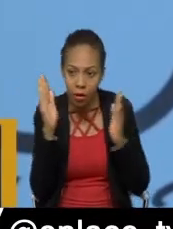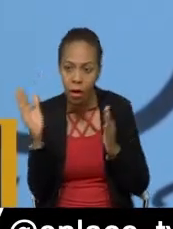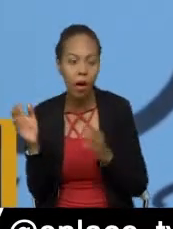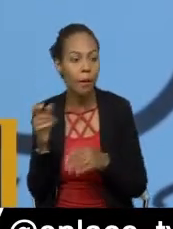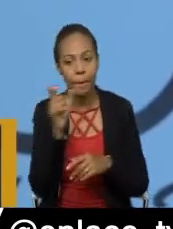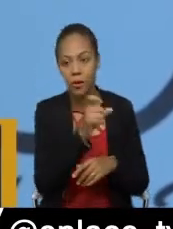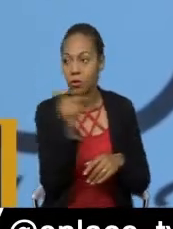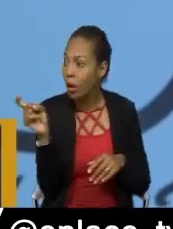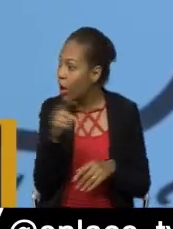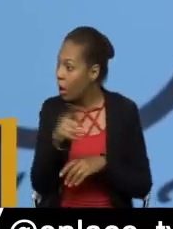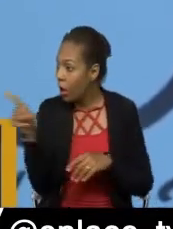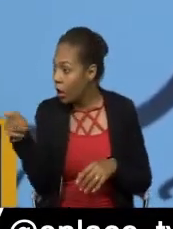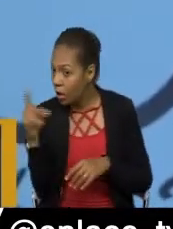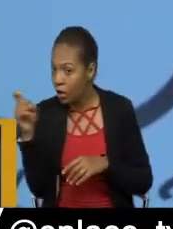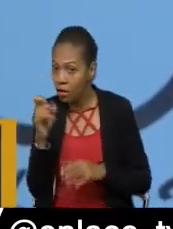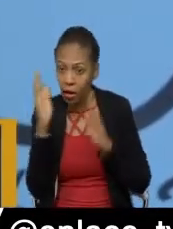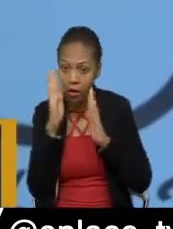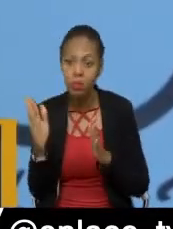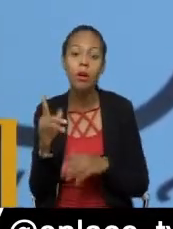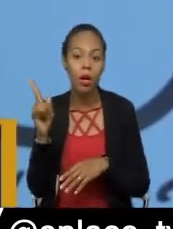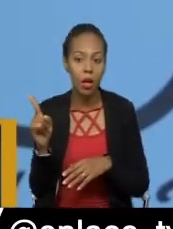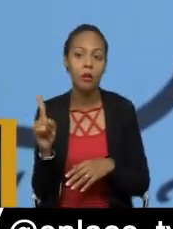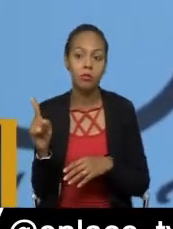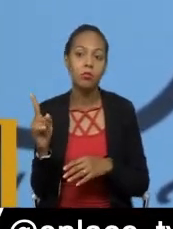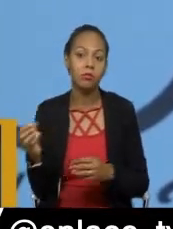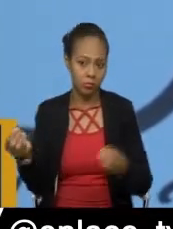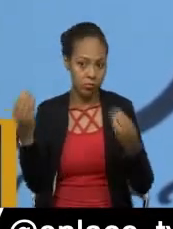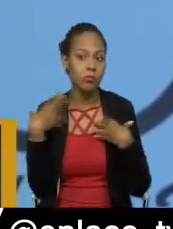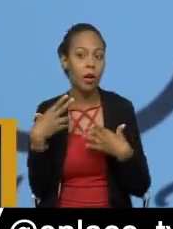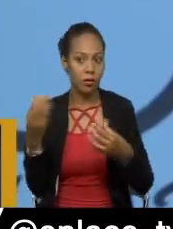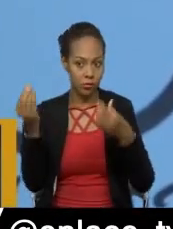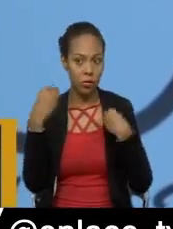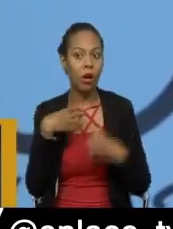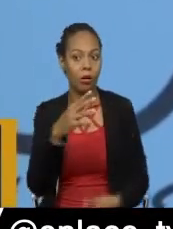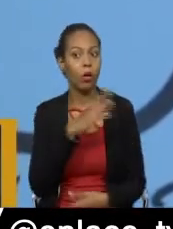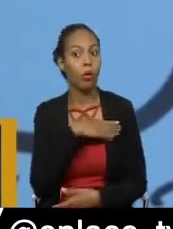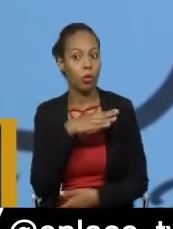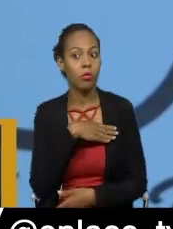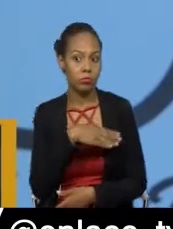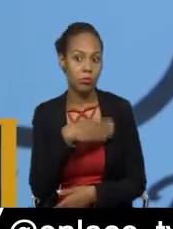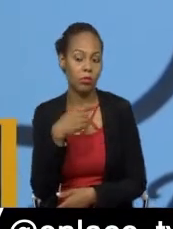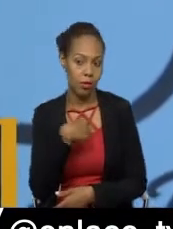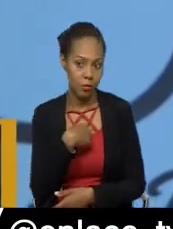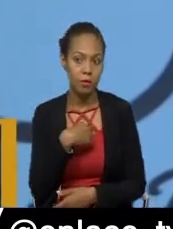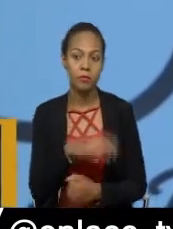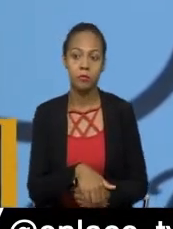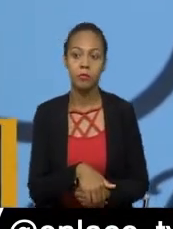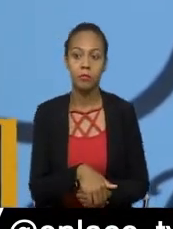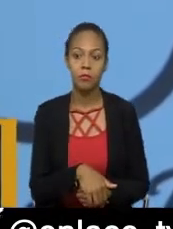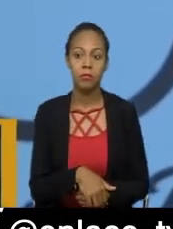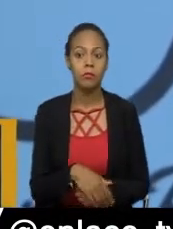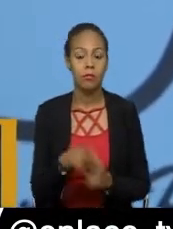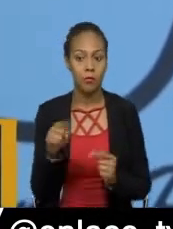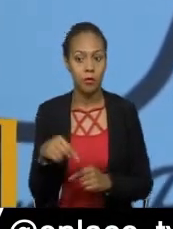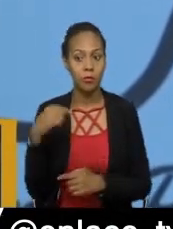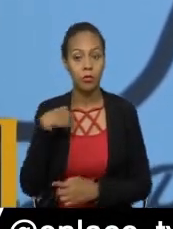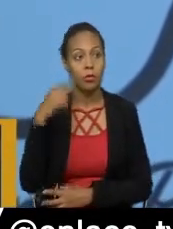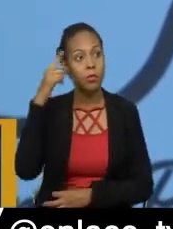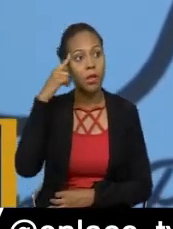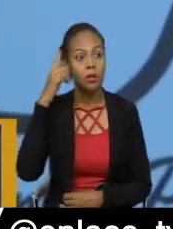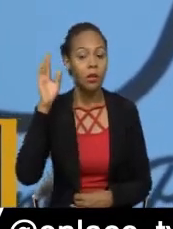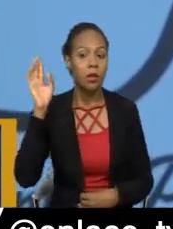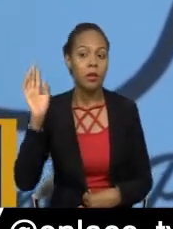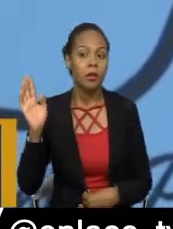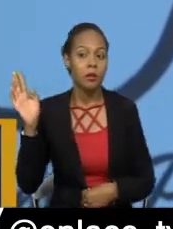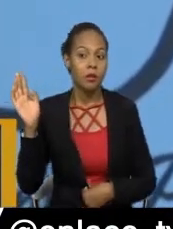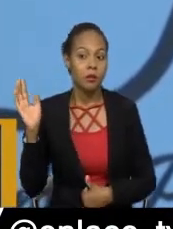los demás, creo que eso me llena y me satisface. Y bueno, y también yo creo que lo